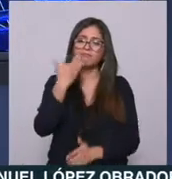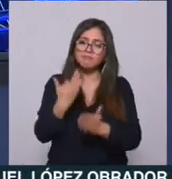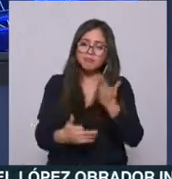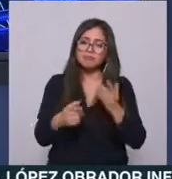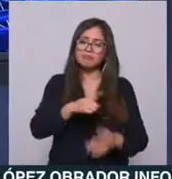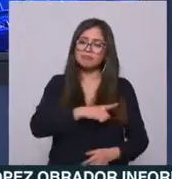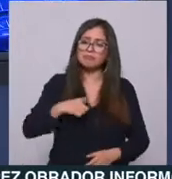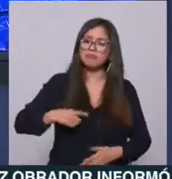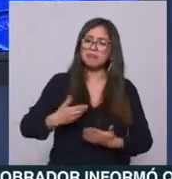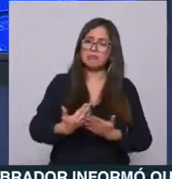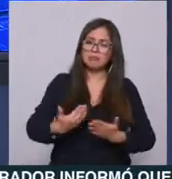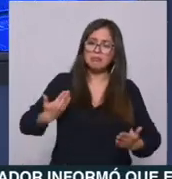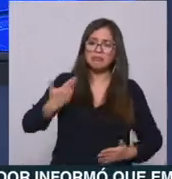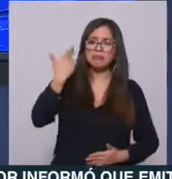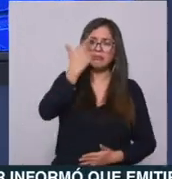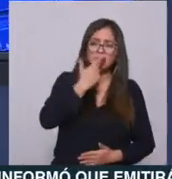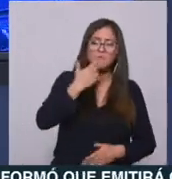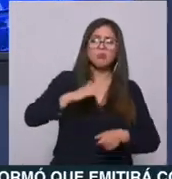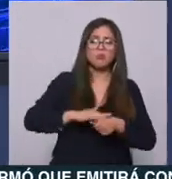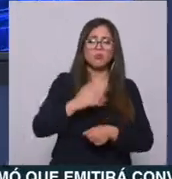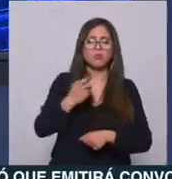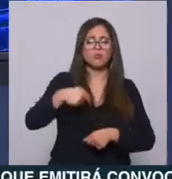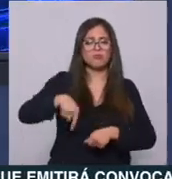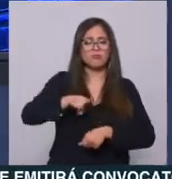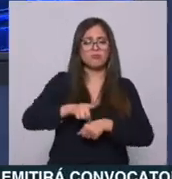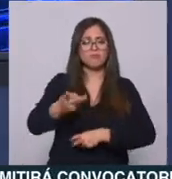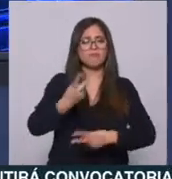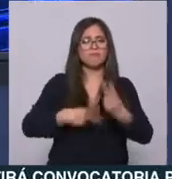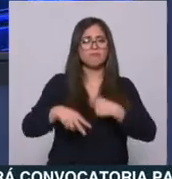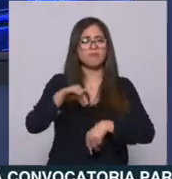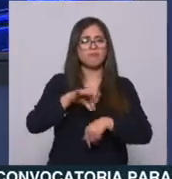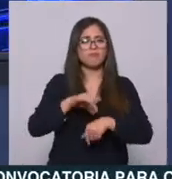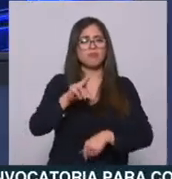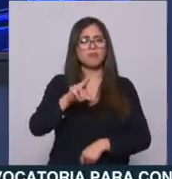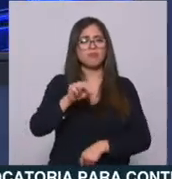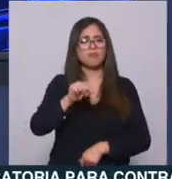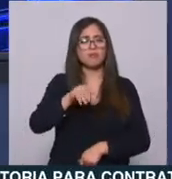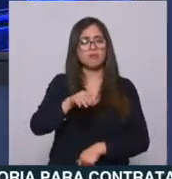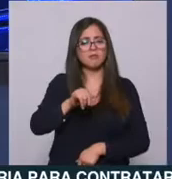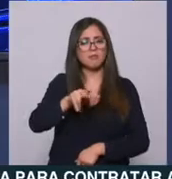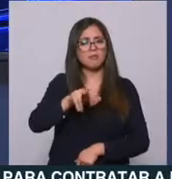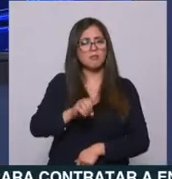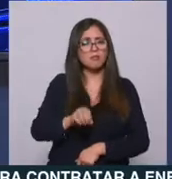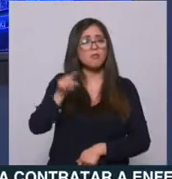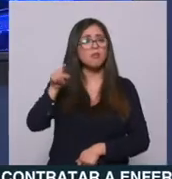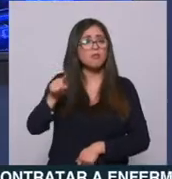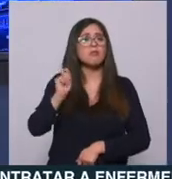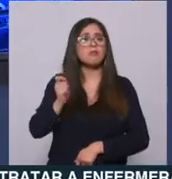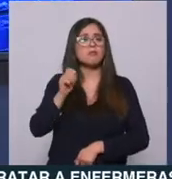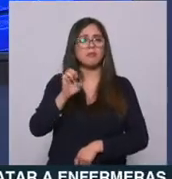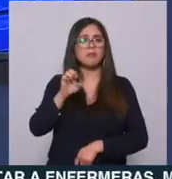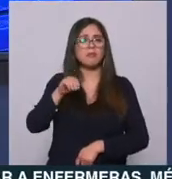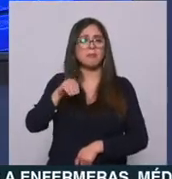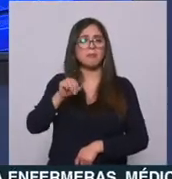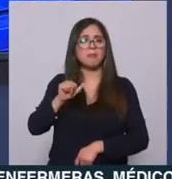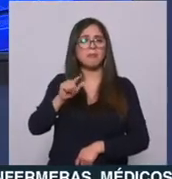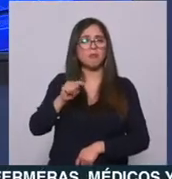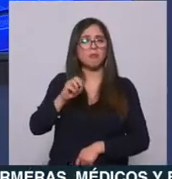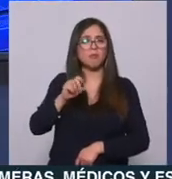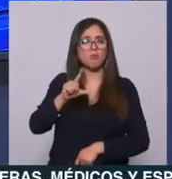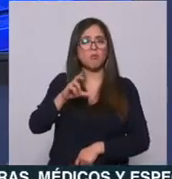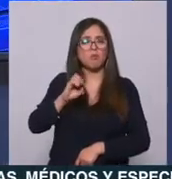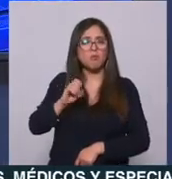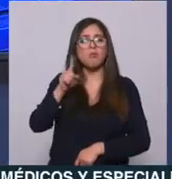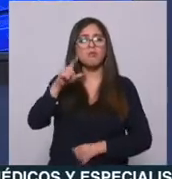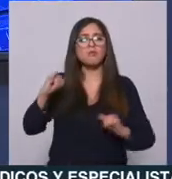necesarias analizar. Y para ello nos acompaña esta noche el doctor Ramiro Espinosa Zamora. Él es hematólogo del Instituto Nacional de